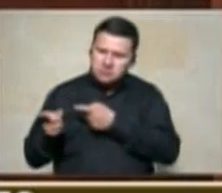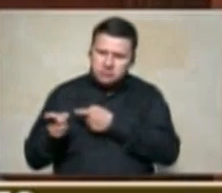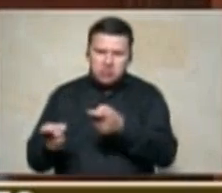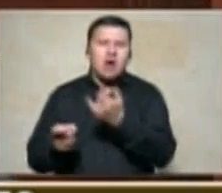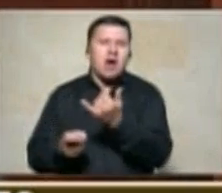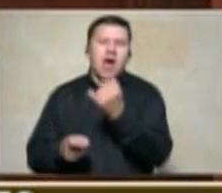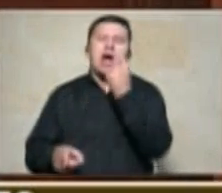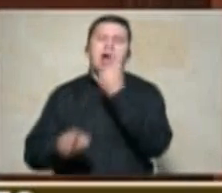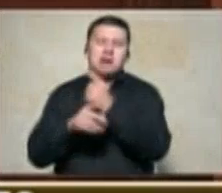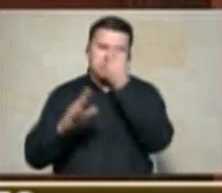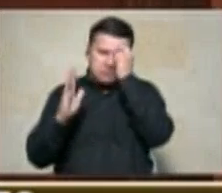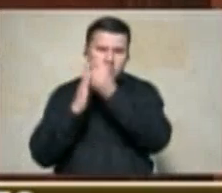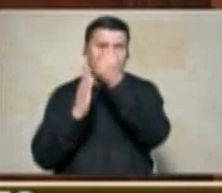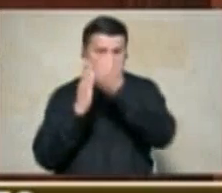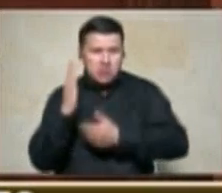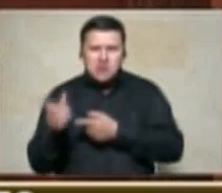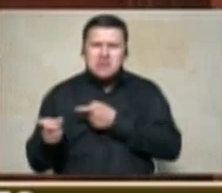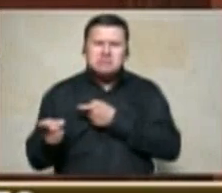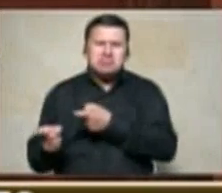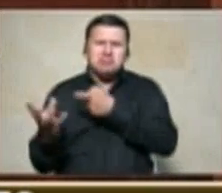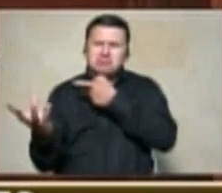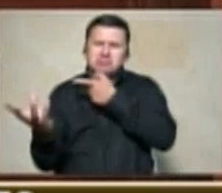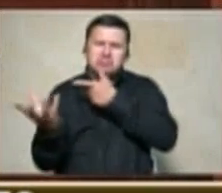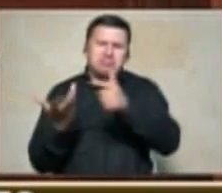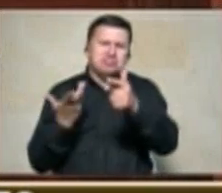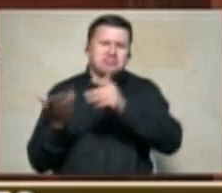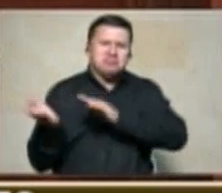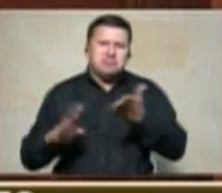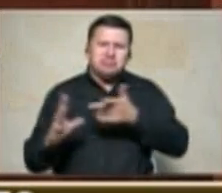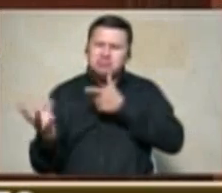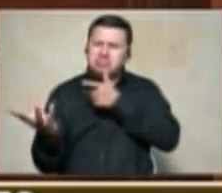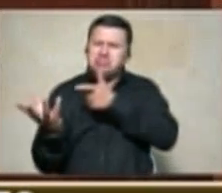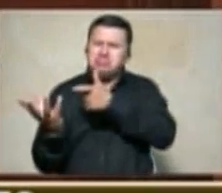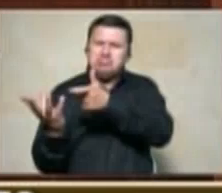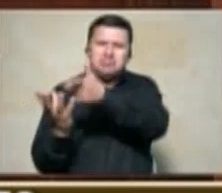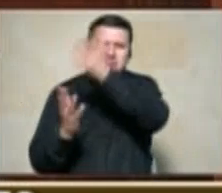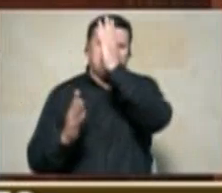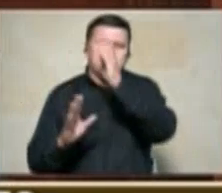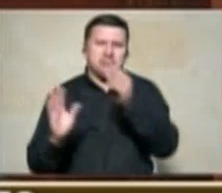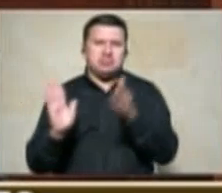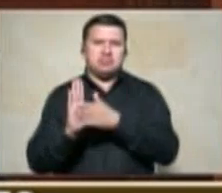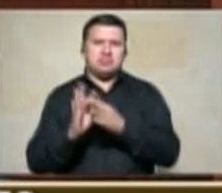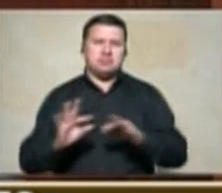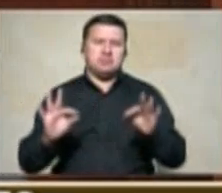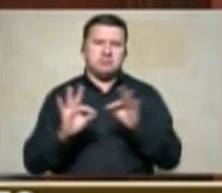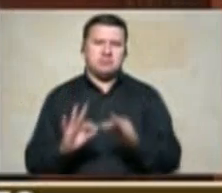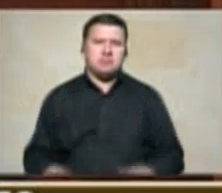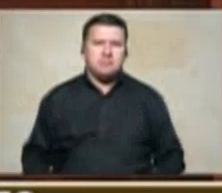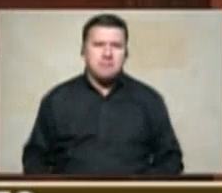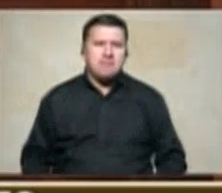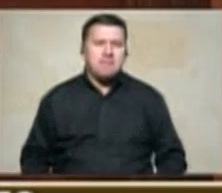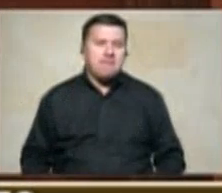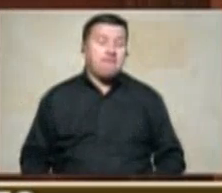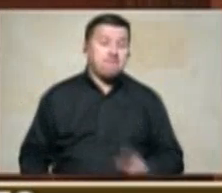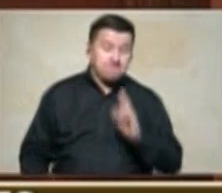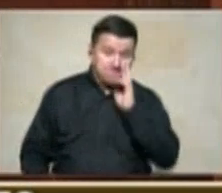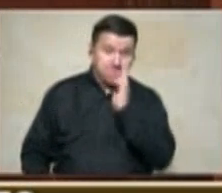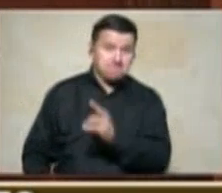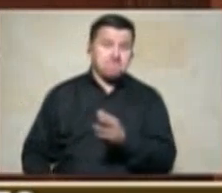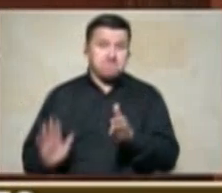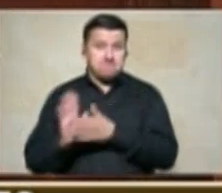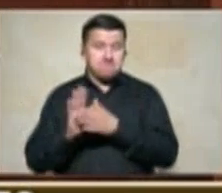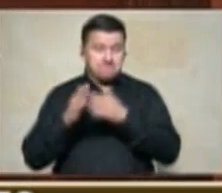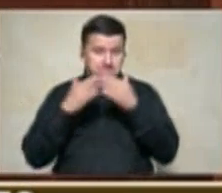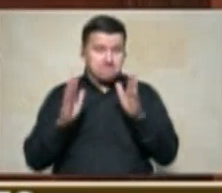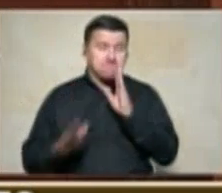están documentados en diferentes centros de memorias, pero además en las diferentes instancias judiciales y además reconocidas por quienes